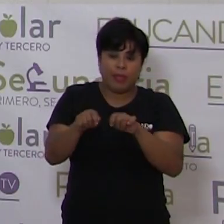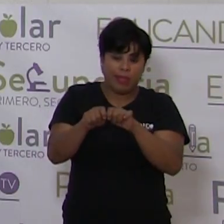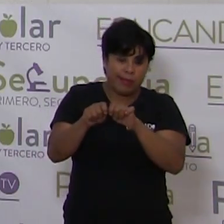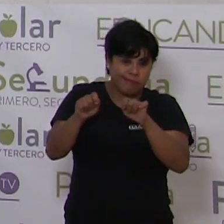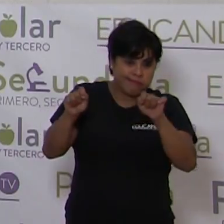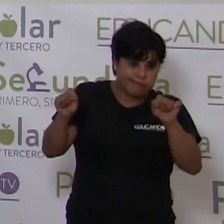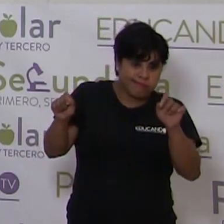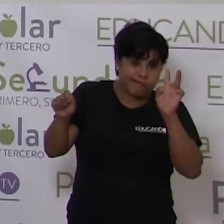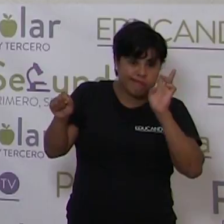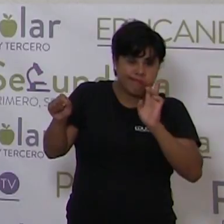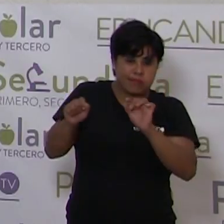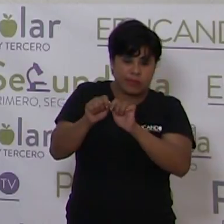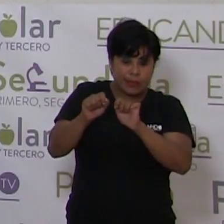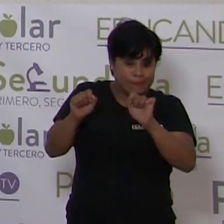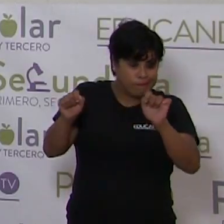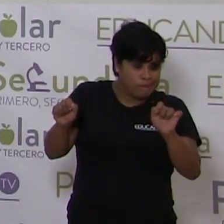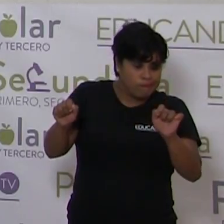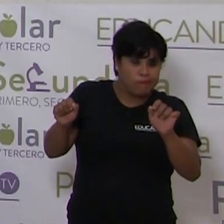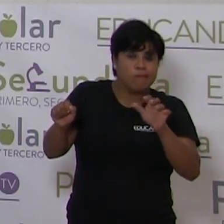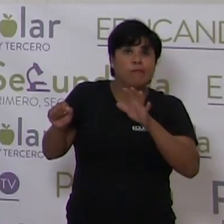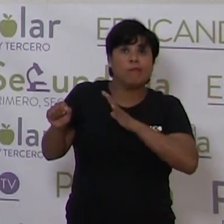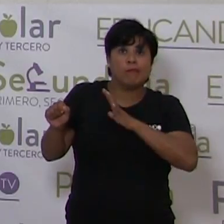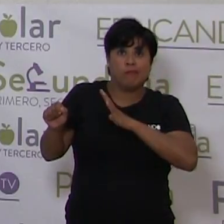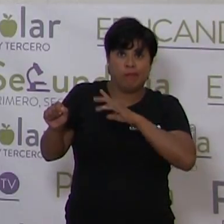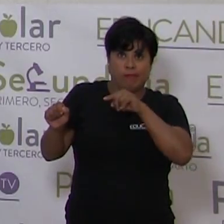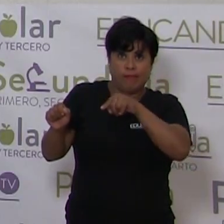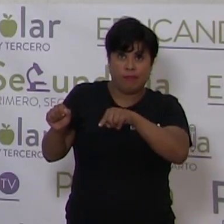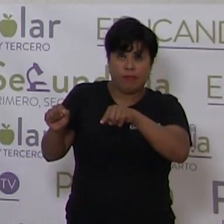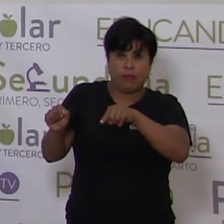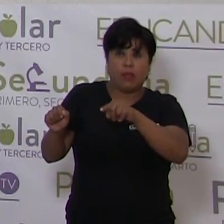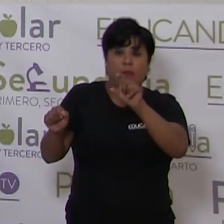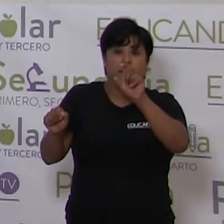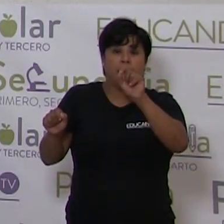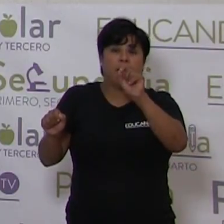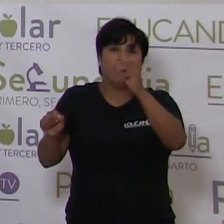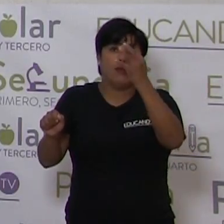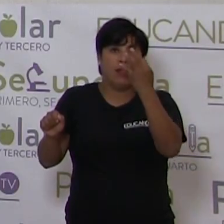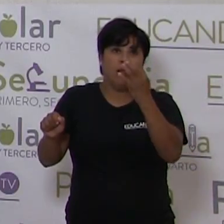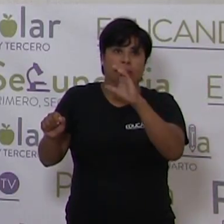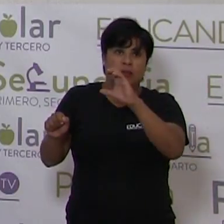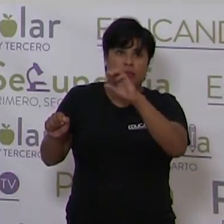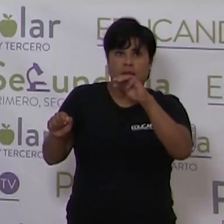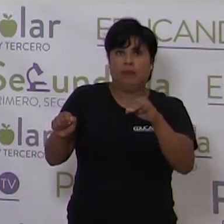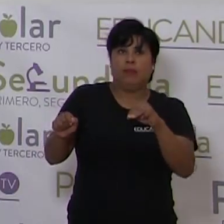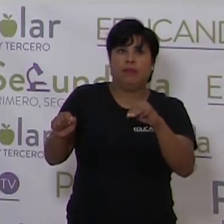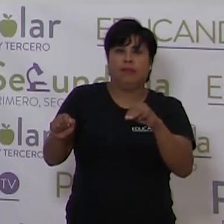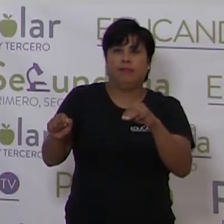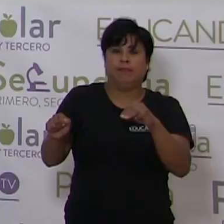Veamos, mide en este caso 23.